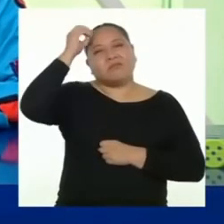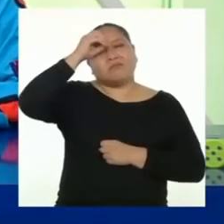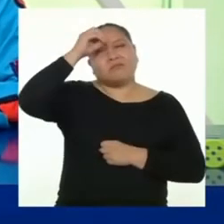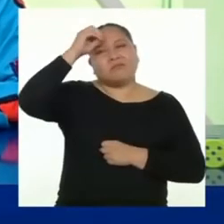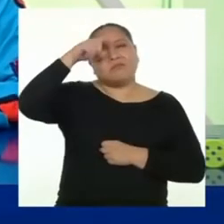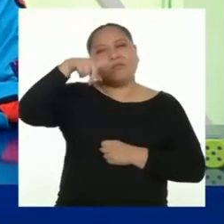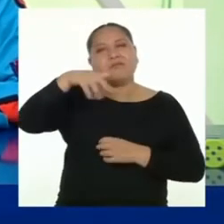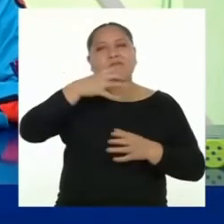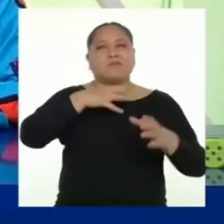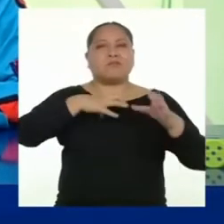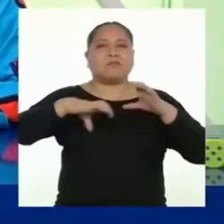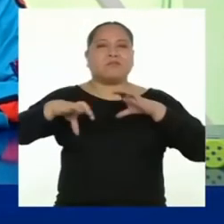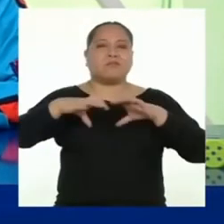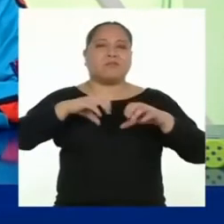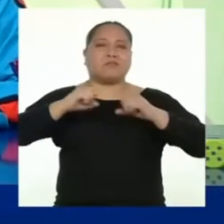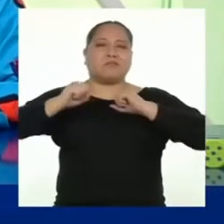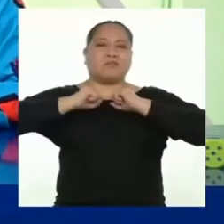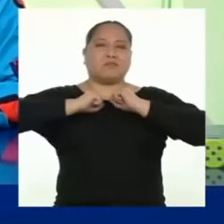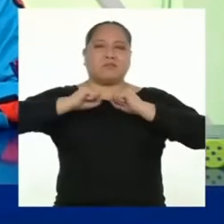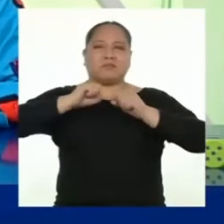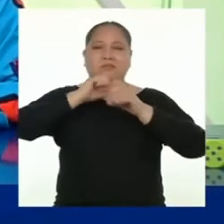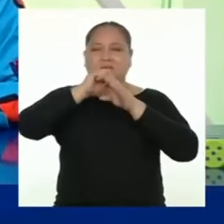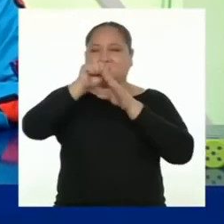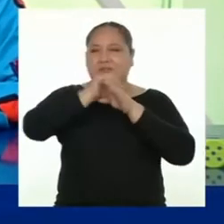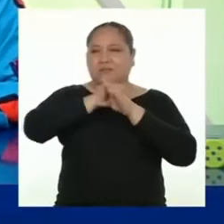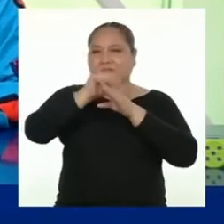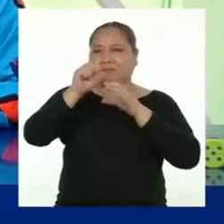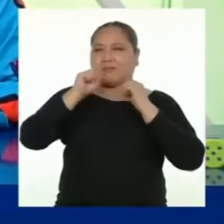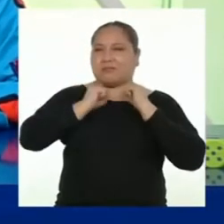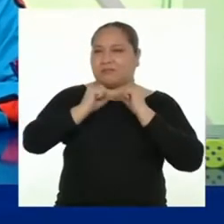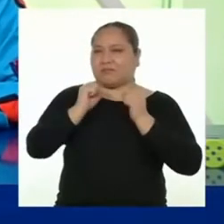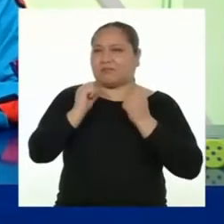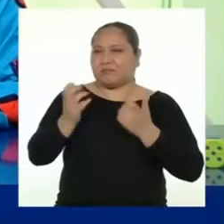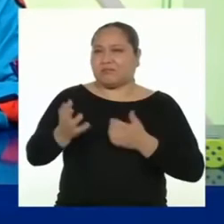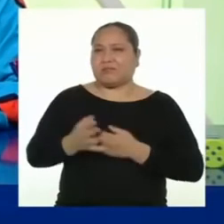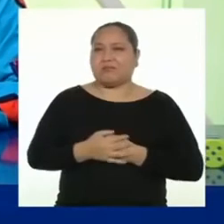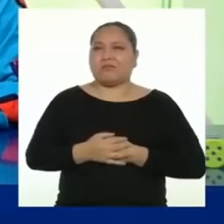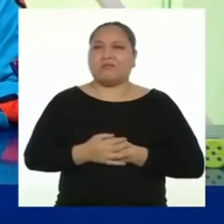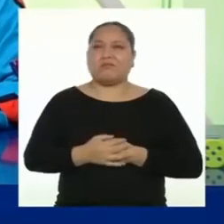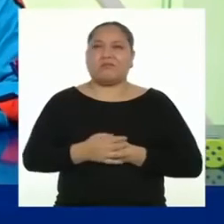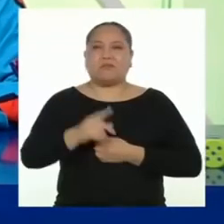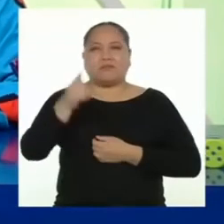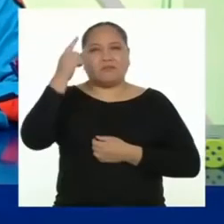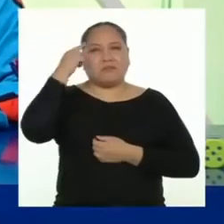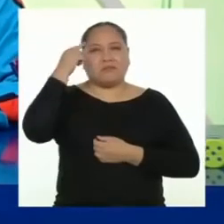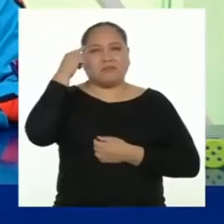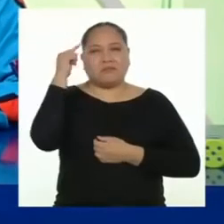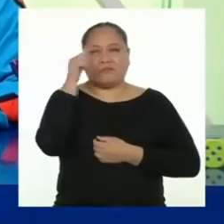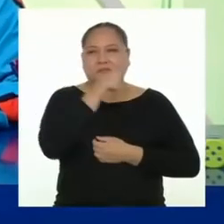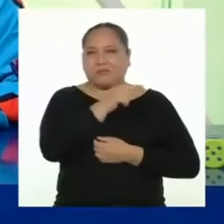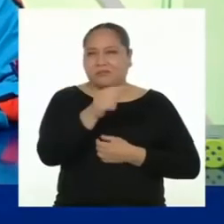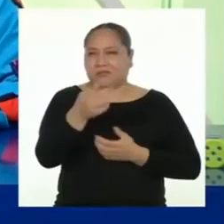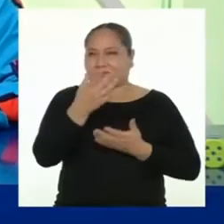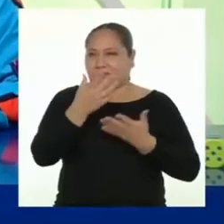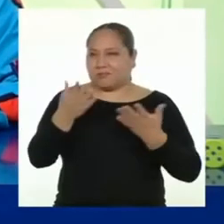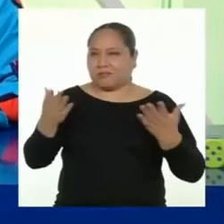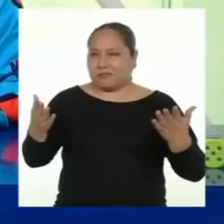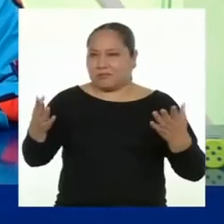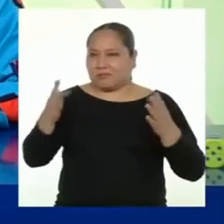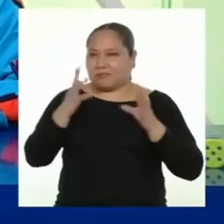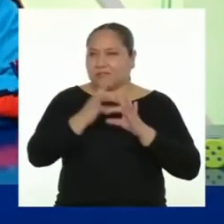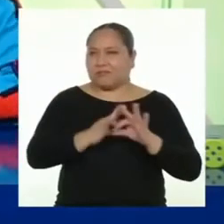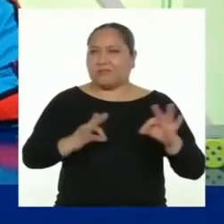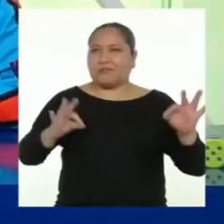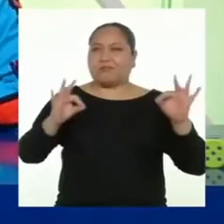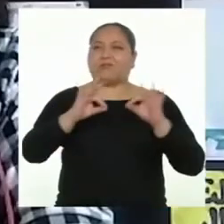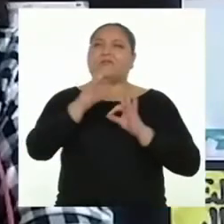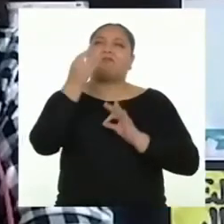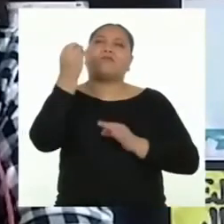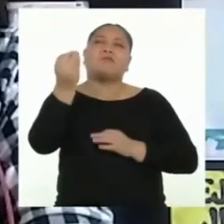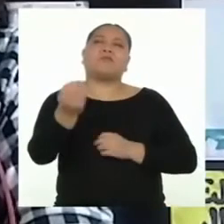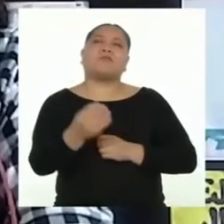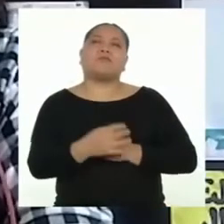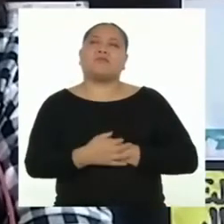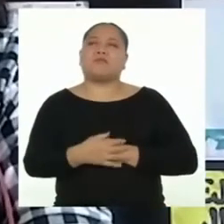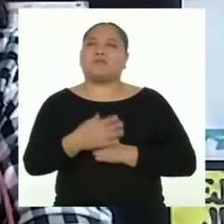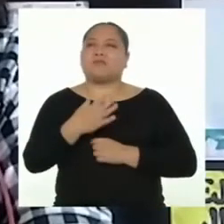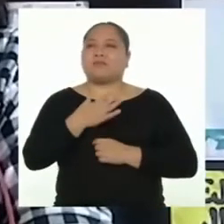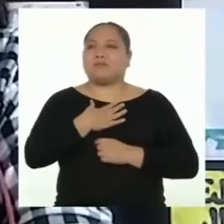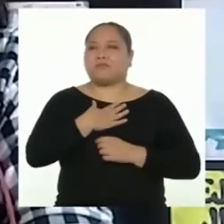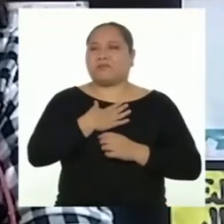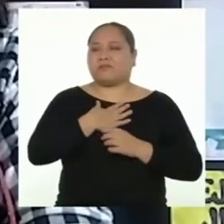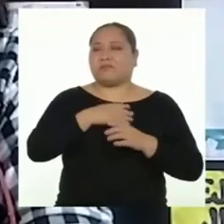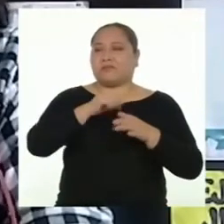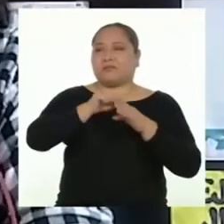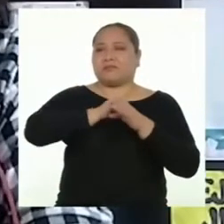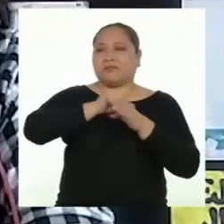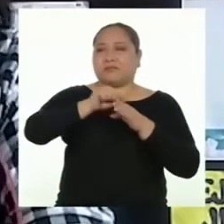opinan de realizar actividad física y de practicar deportes? ¿Creen que estas actividades son importantes? ¿Por qué? Para mí